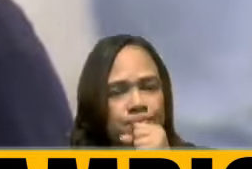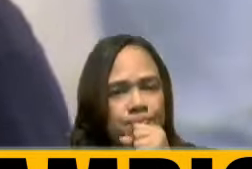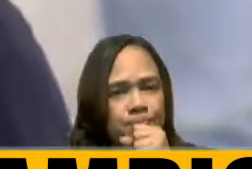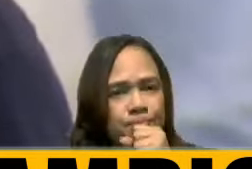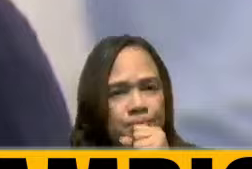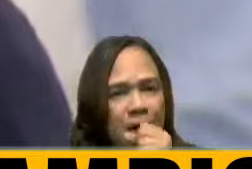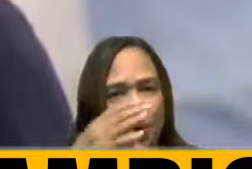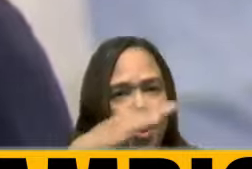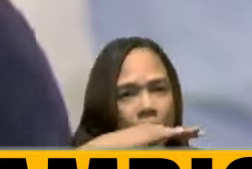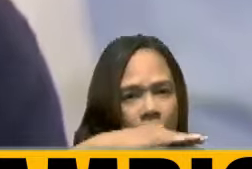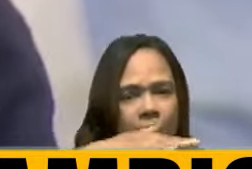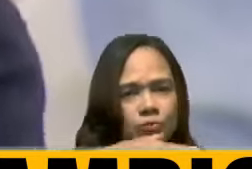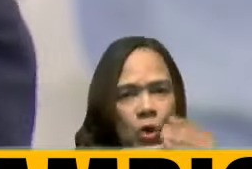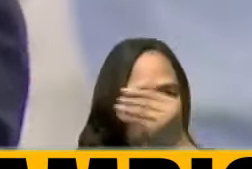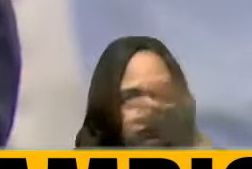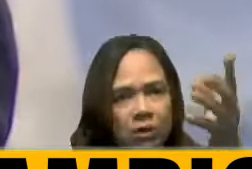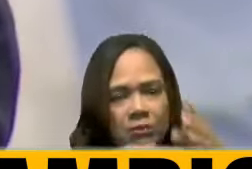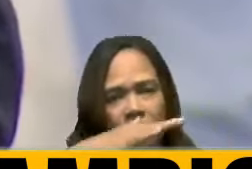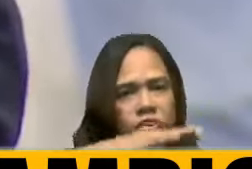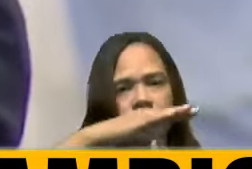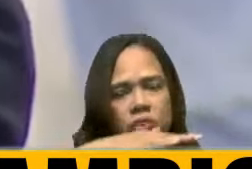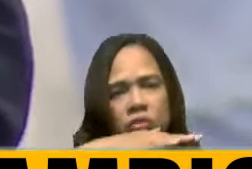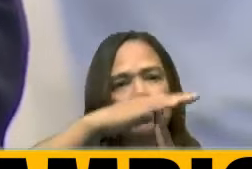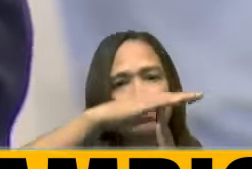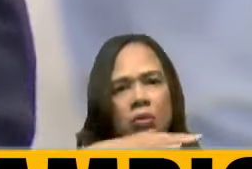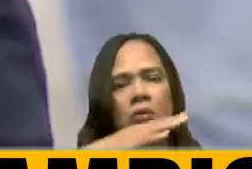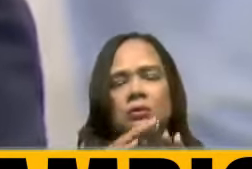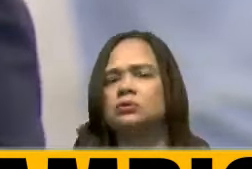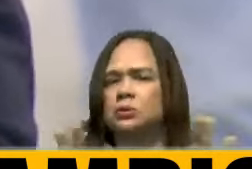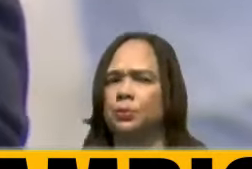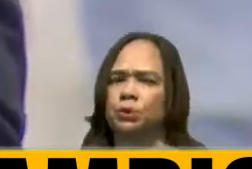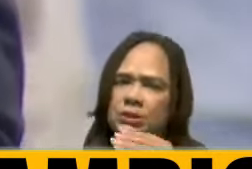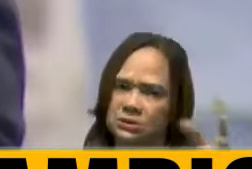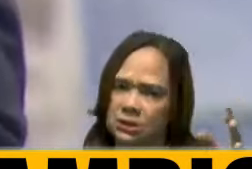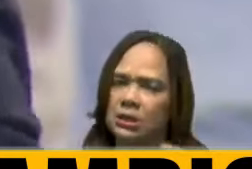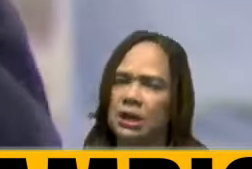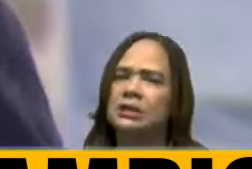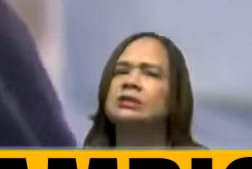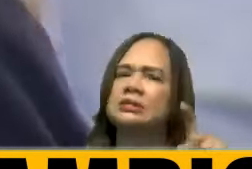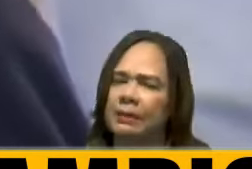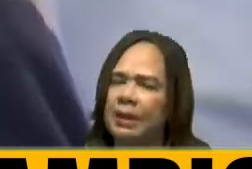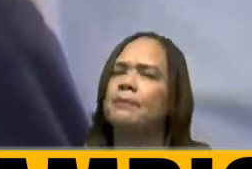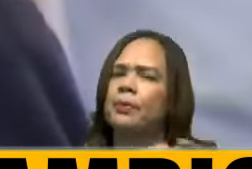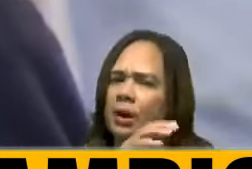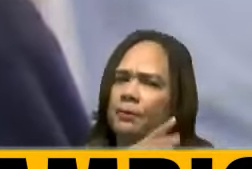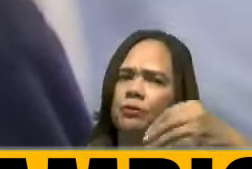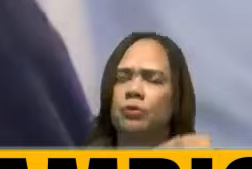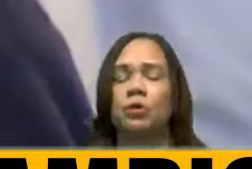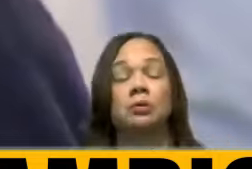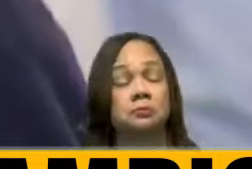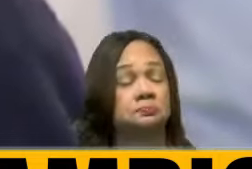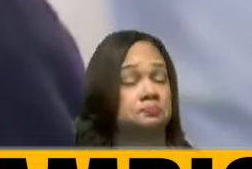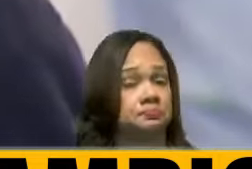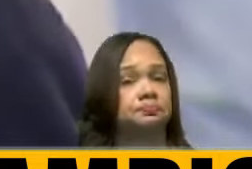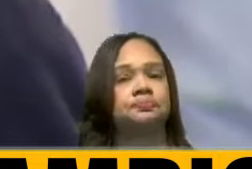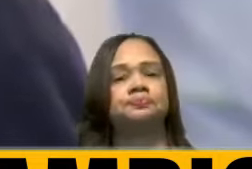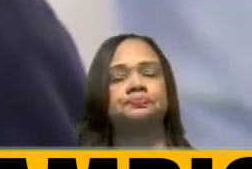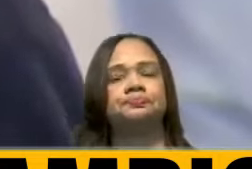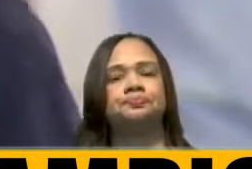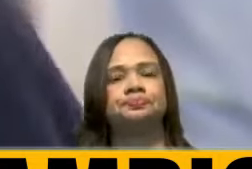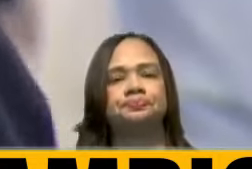manera eficiente y parte de esa información que se ha dado aquí que es muy importante eso se va a perder en las próximas 24 horas y se queda hasta